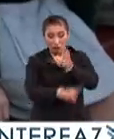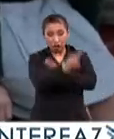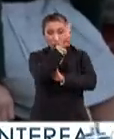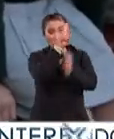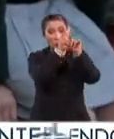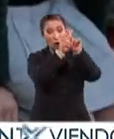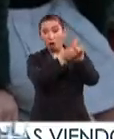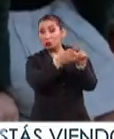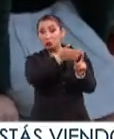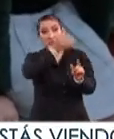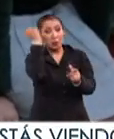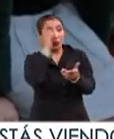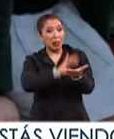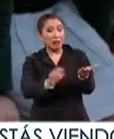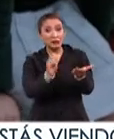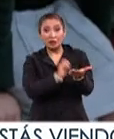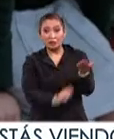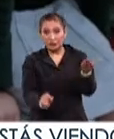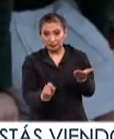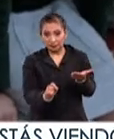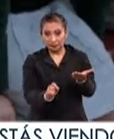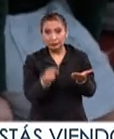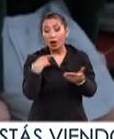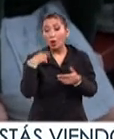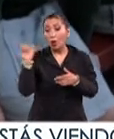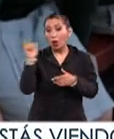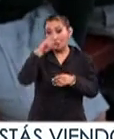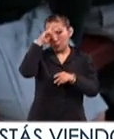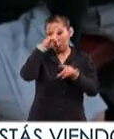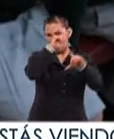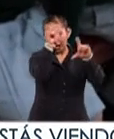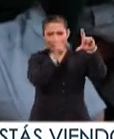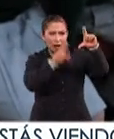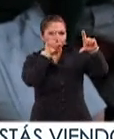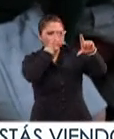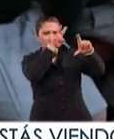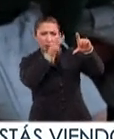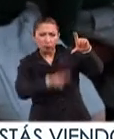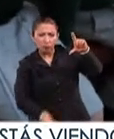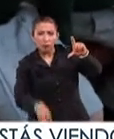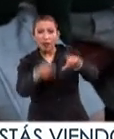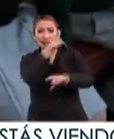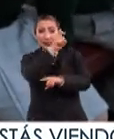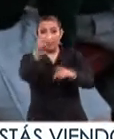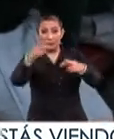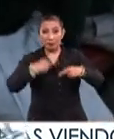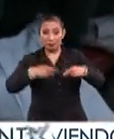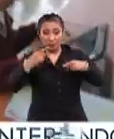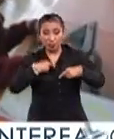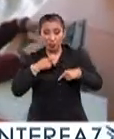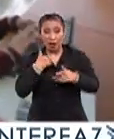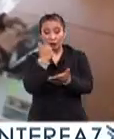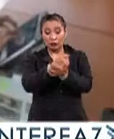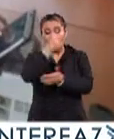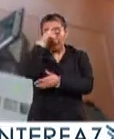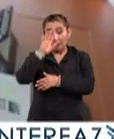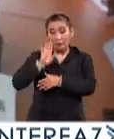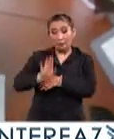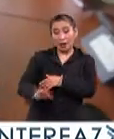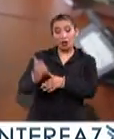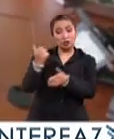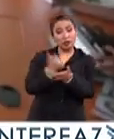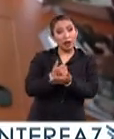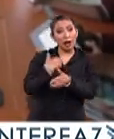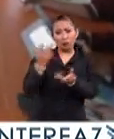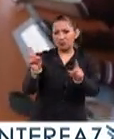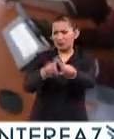años y más no saben leer ni escribir, cuando a nivel nacional son por cada 100 habitantes. Ciudad de México es una